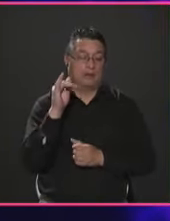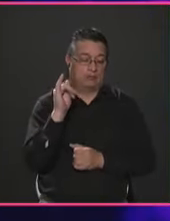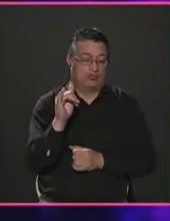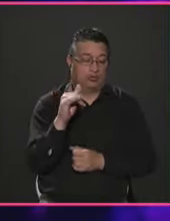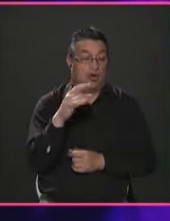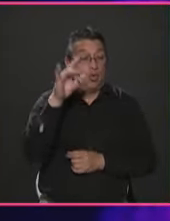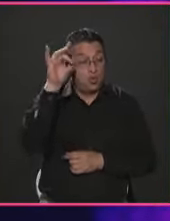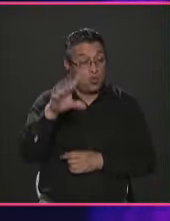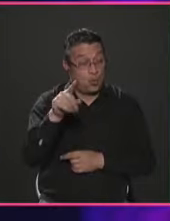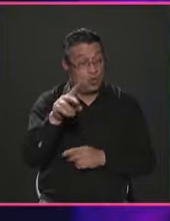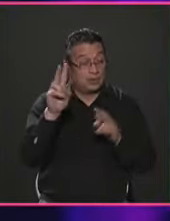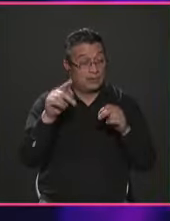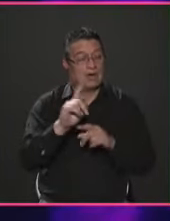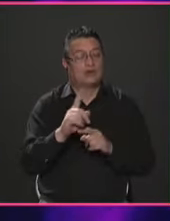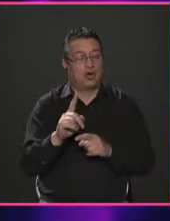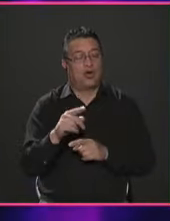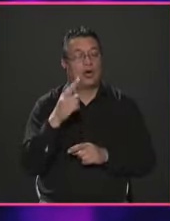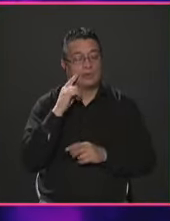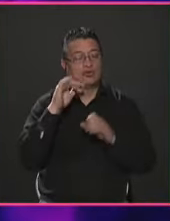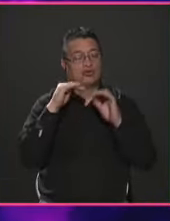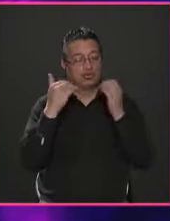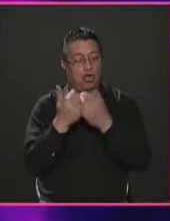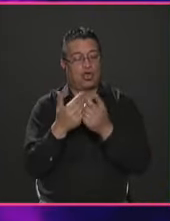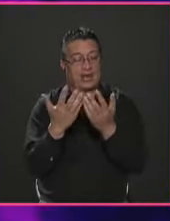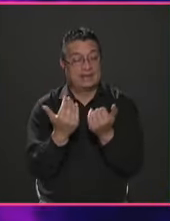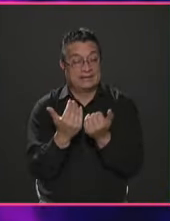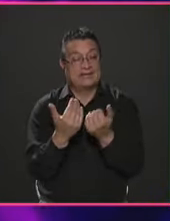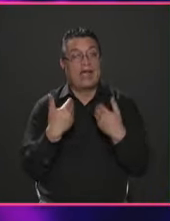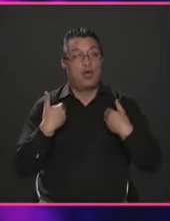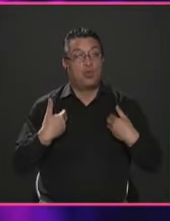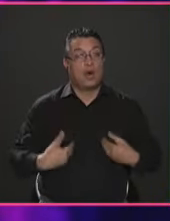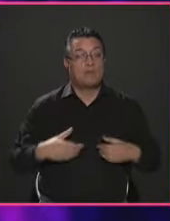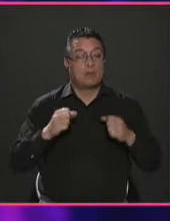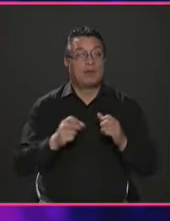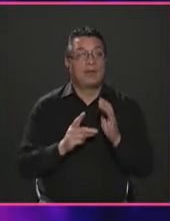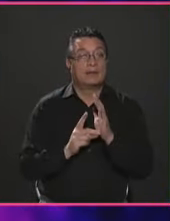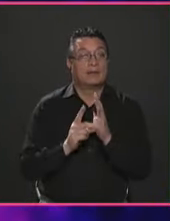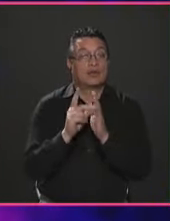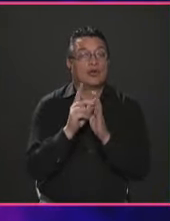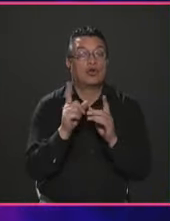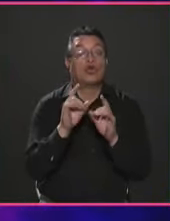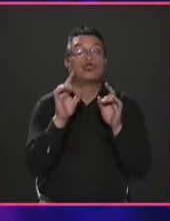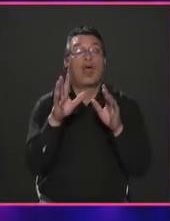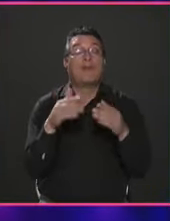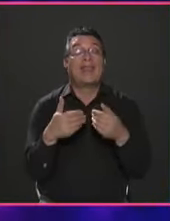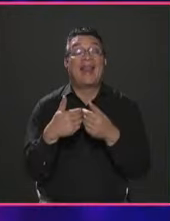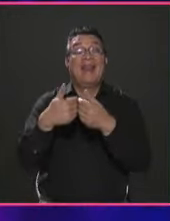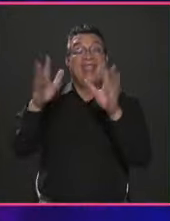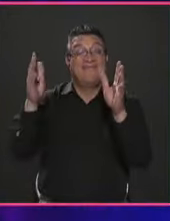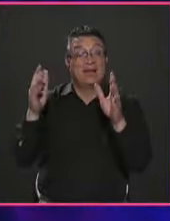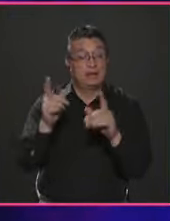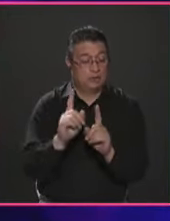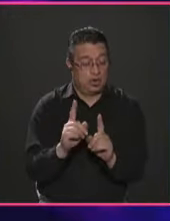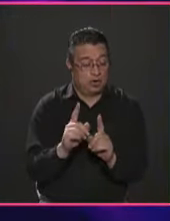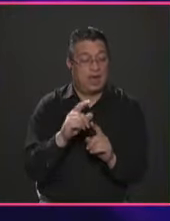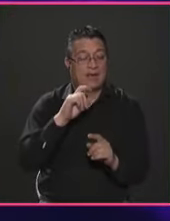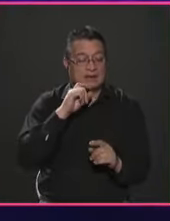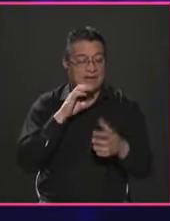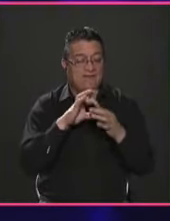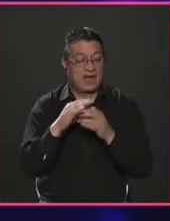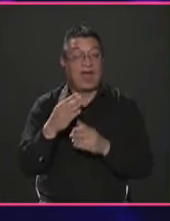historia todo el tema de lo que se trata de que necesita un cuerpo para desarrollarse no se trata simplemente de la libertad sino que